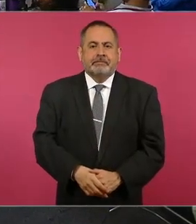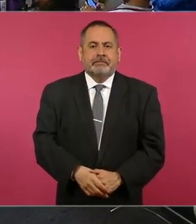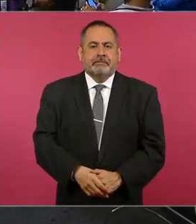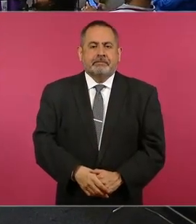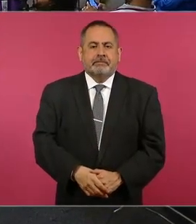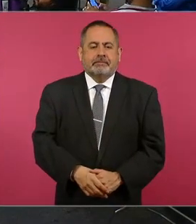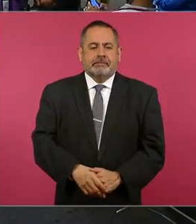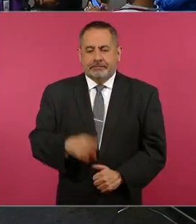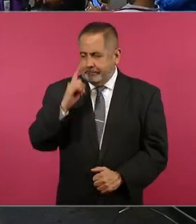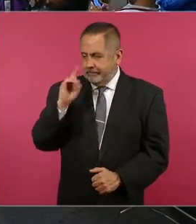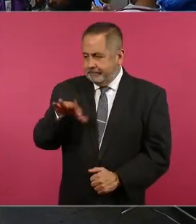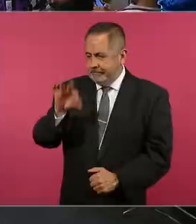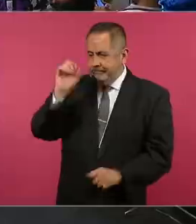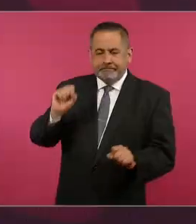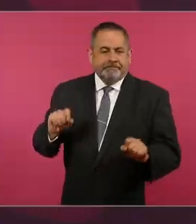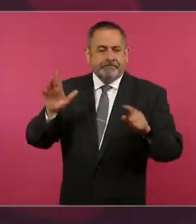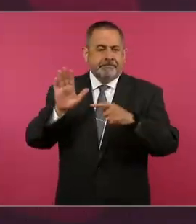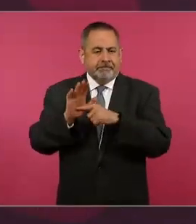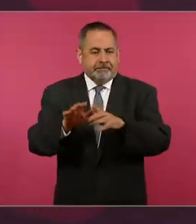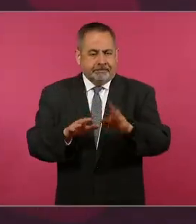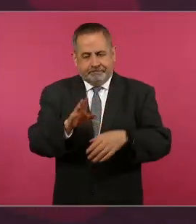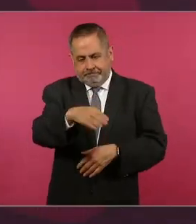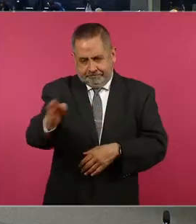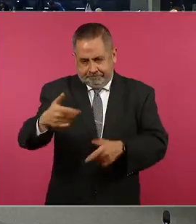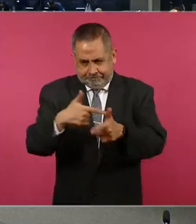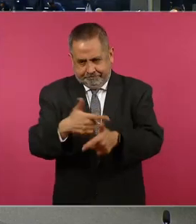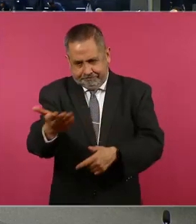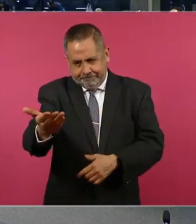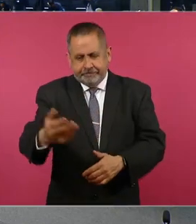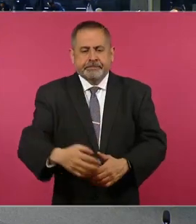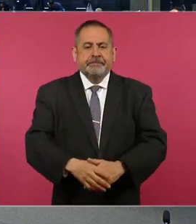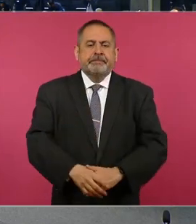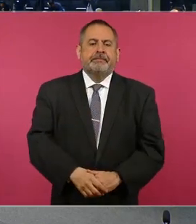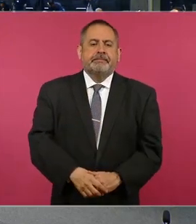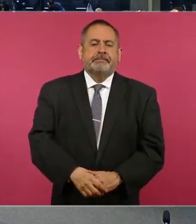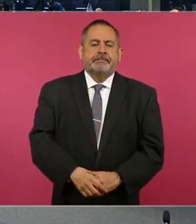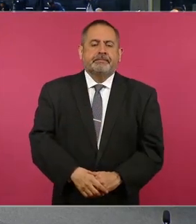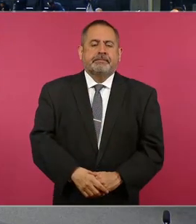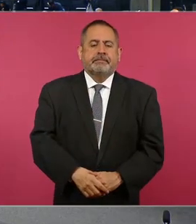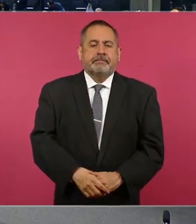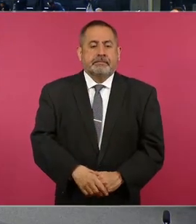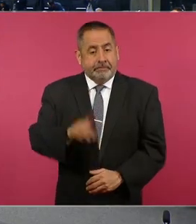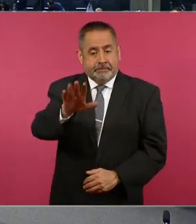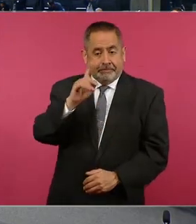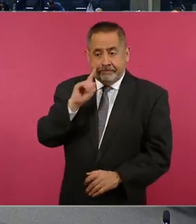a ver si está la encuesta pero bueno vamos a seguir ahí está